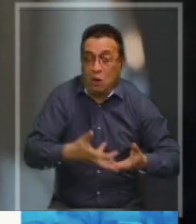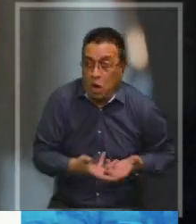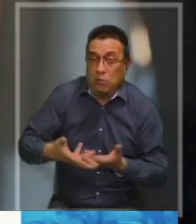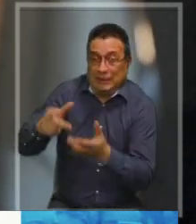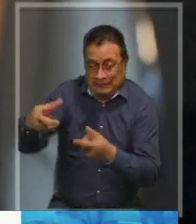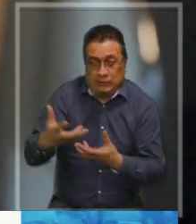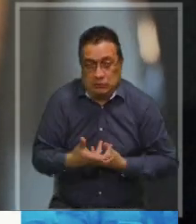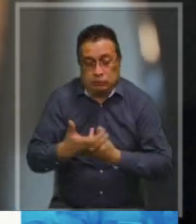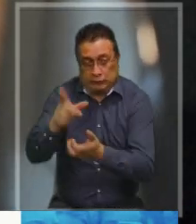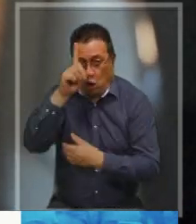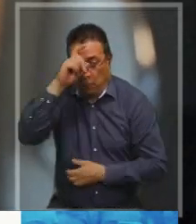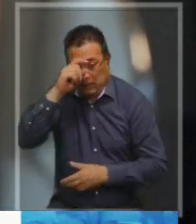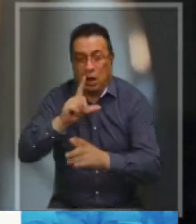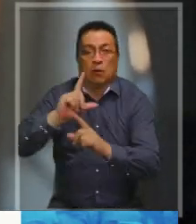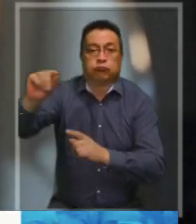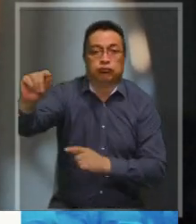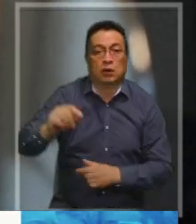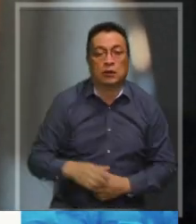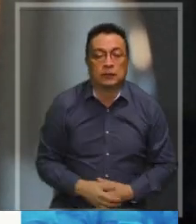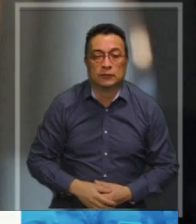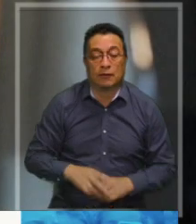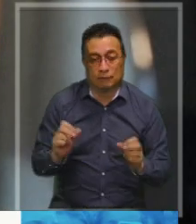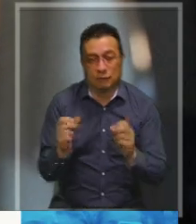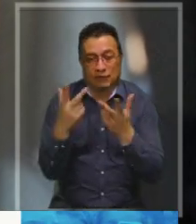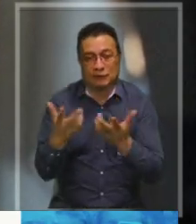él la llevó a un hospital de Afrin.